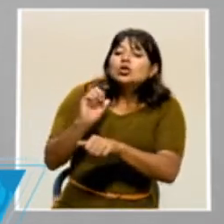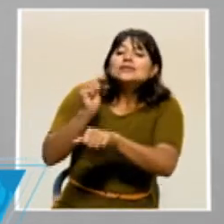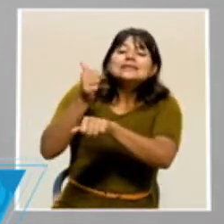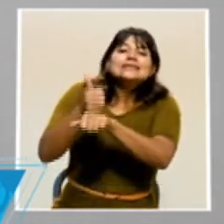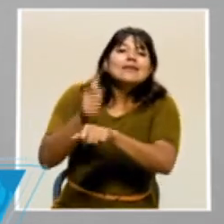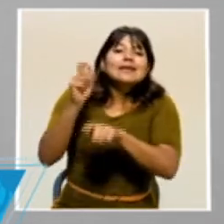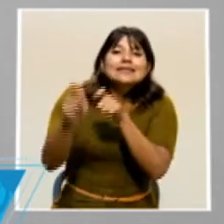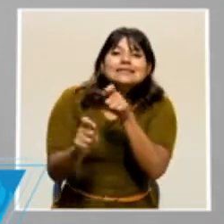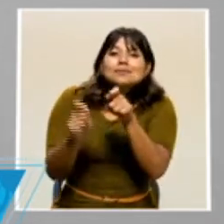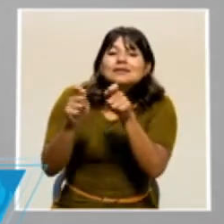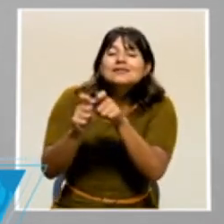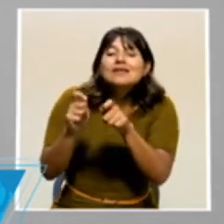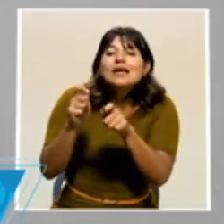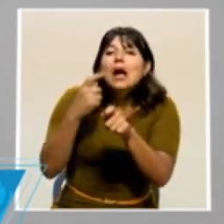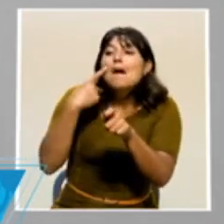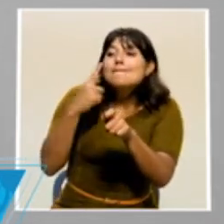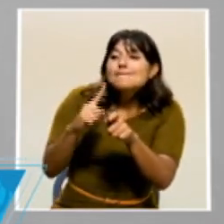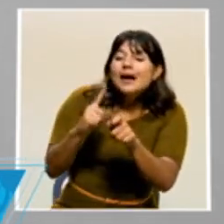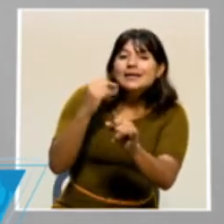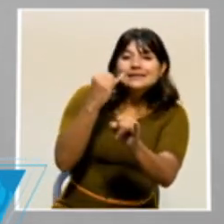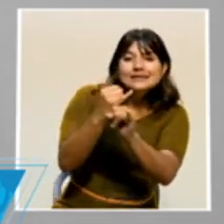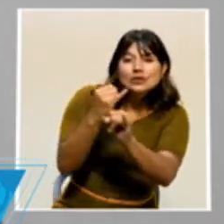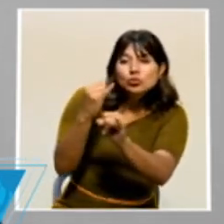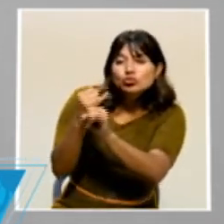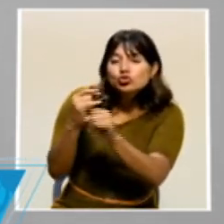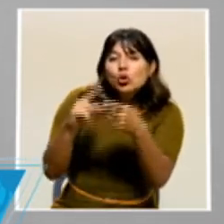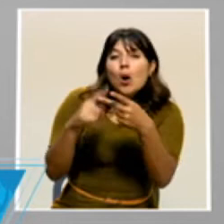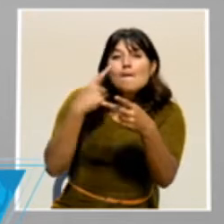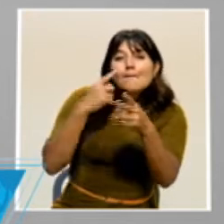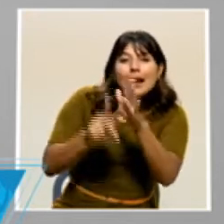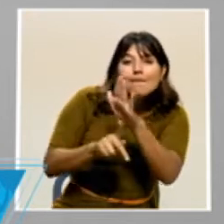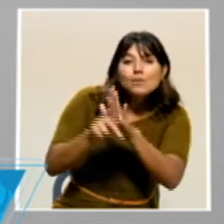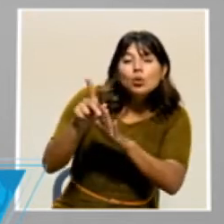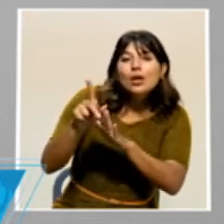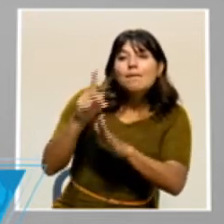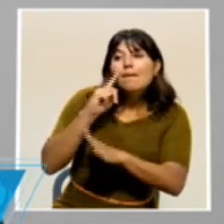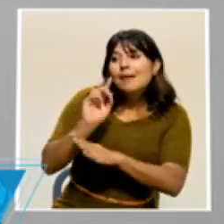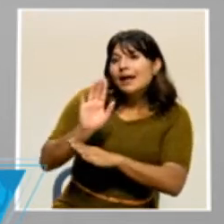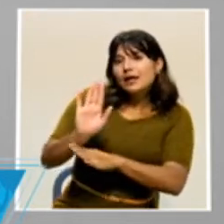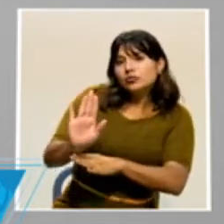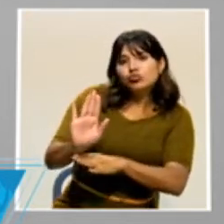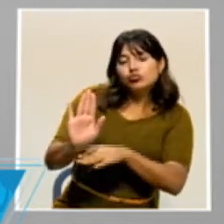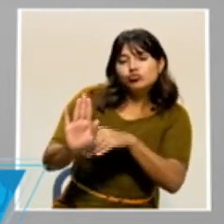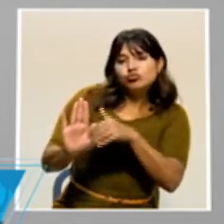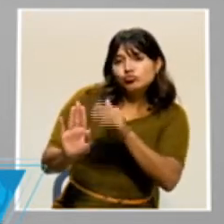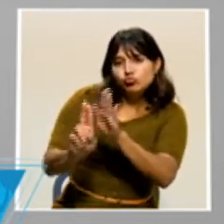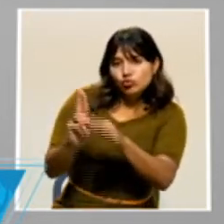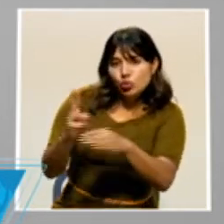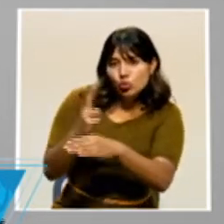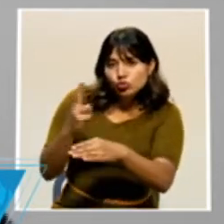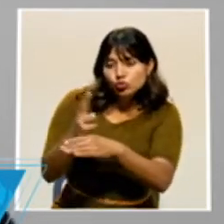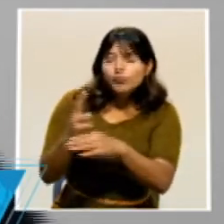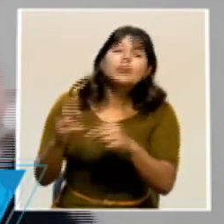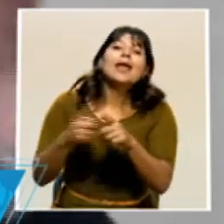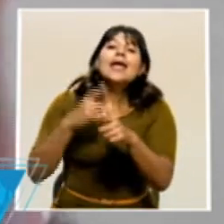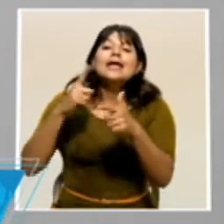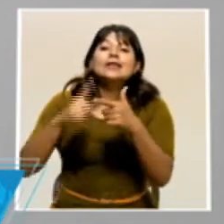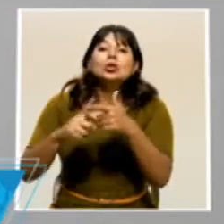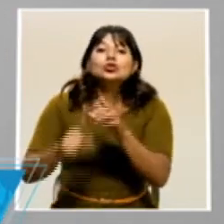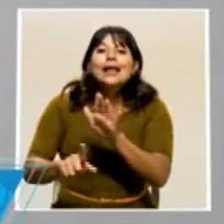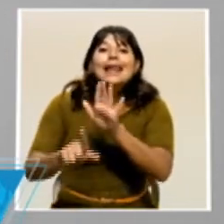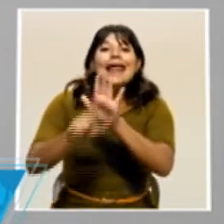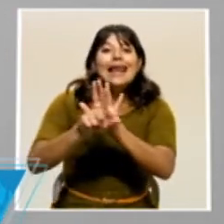a ciertas instituciones y a ciertos programas para su propia operación. Entonces, las leyes y la